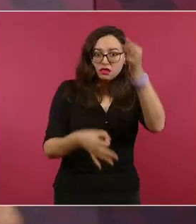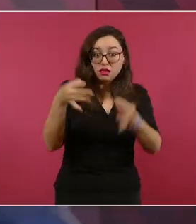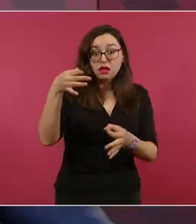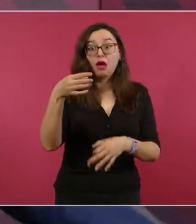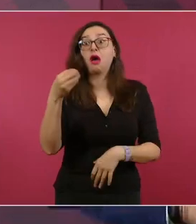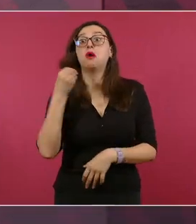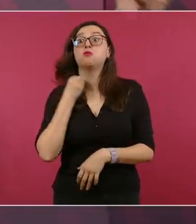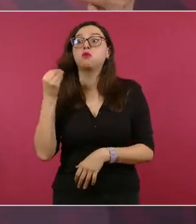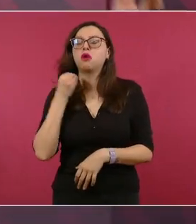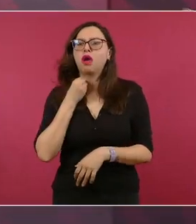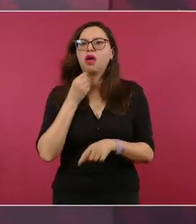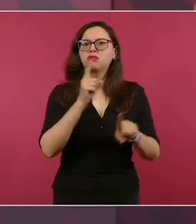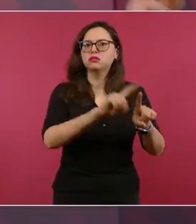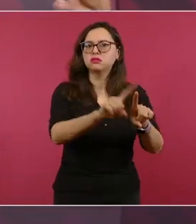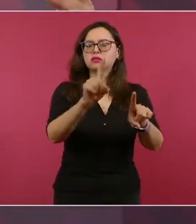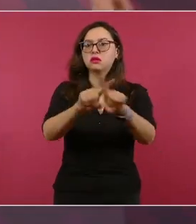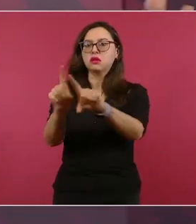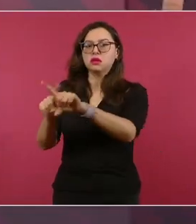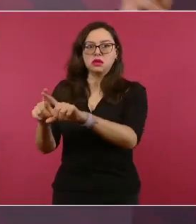como que había un pacto